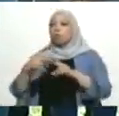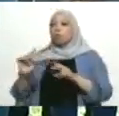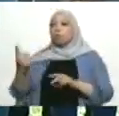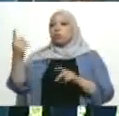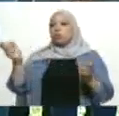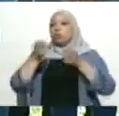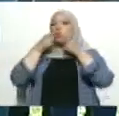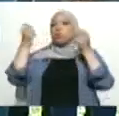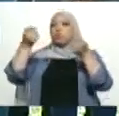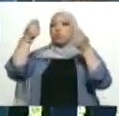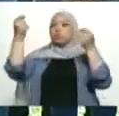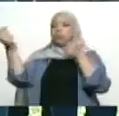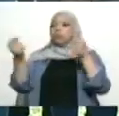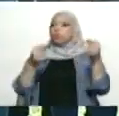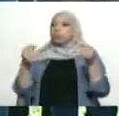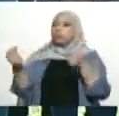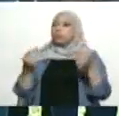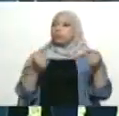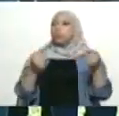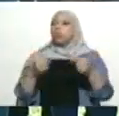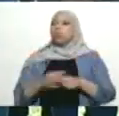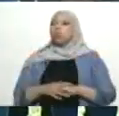campaña mediática, creo que fue el New York Times, ¿verdad?